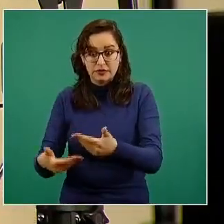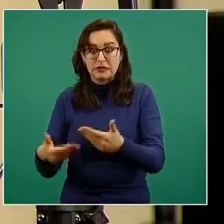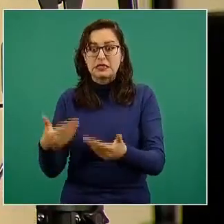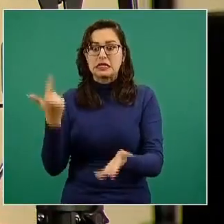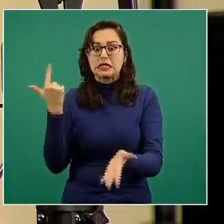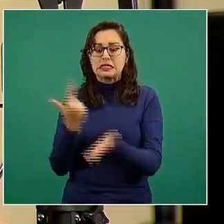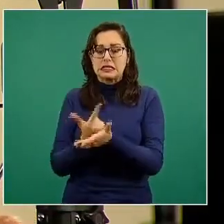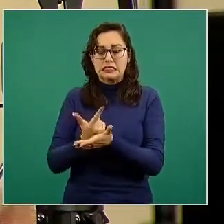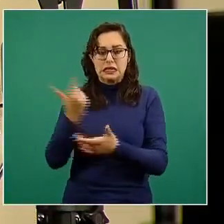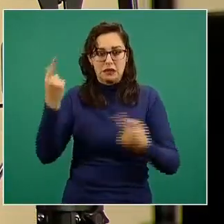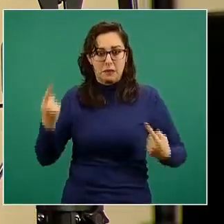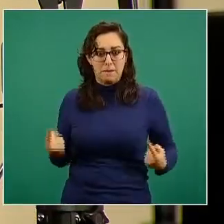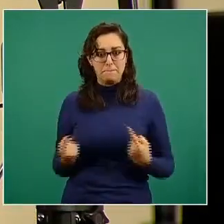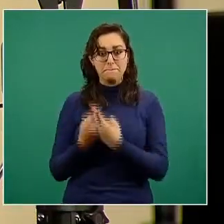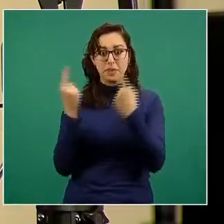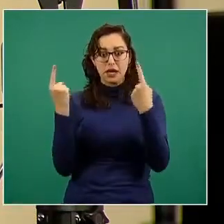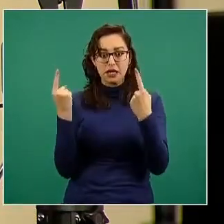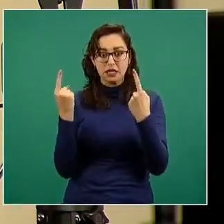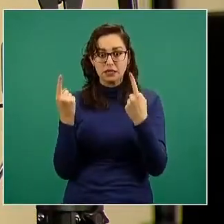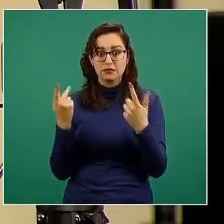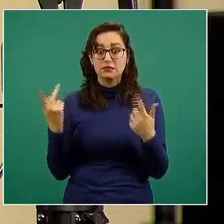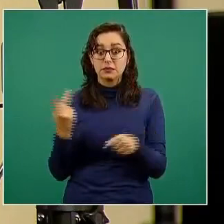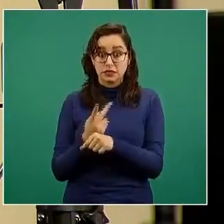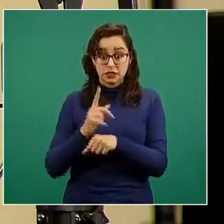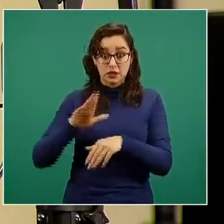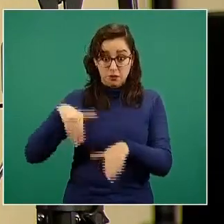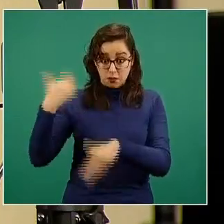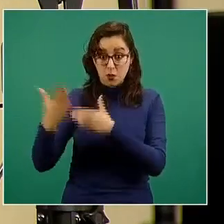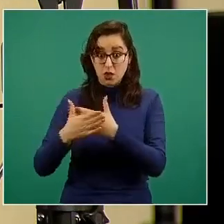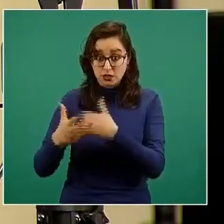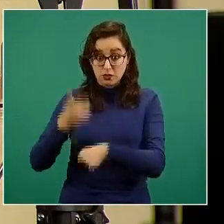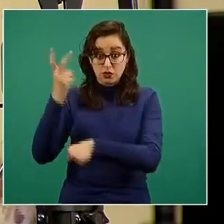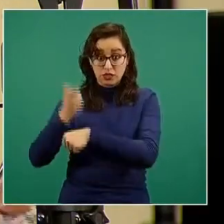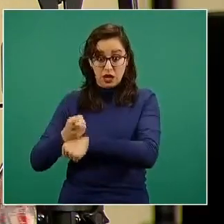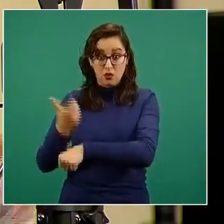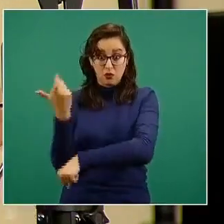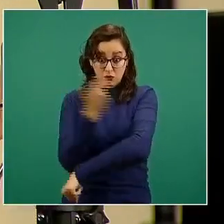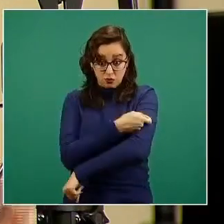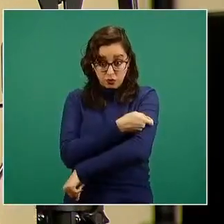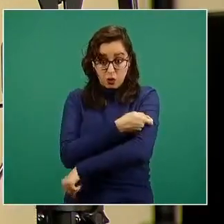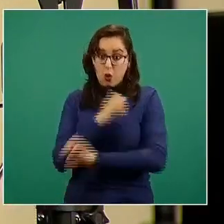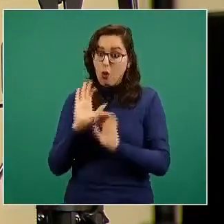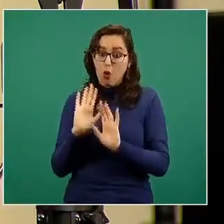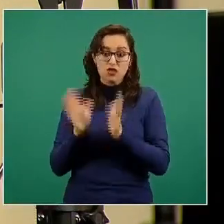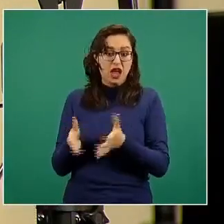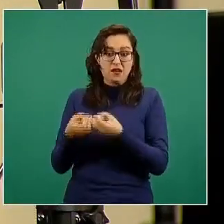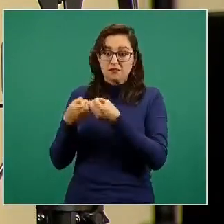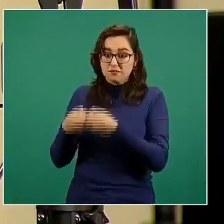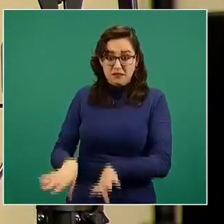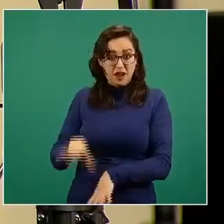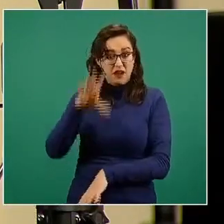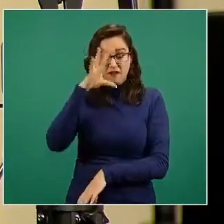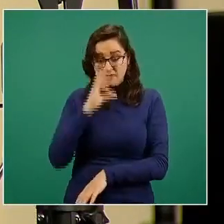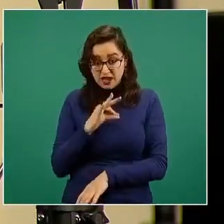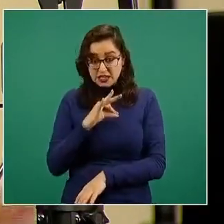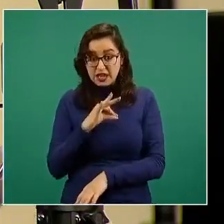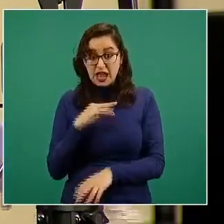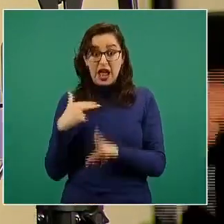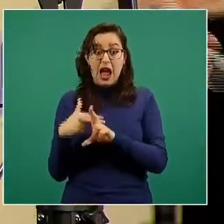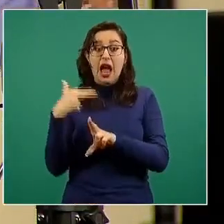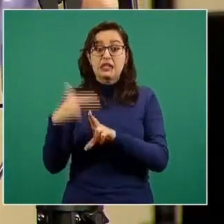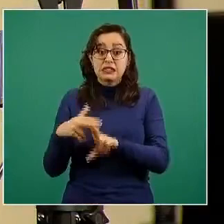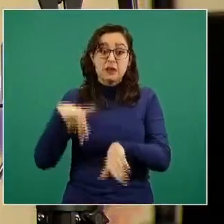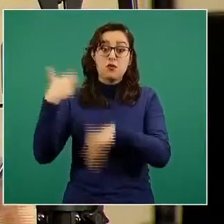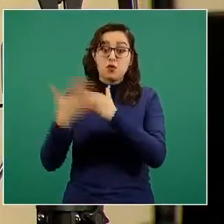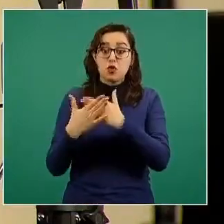grave? ¿Le van a completar el esquema de vacunación o ya se perdieron y van a tener que ser